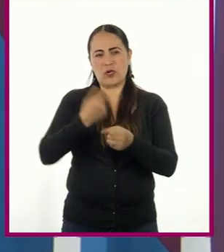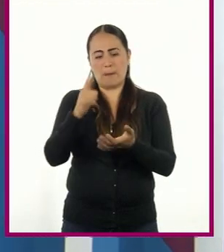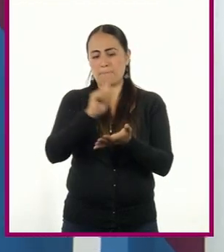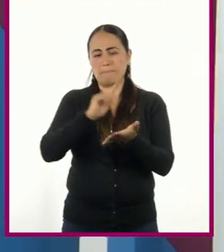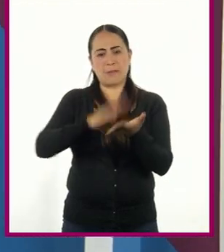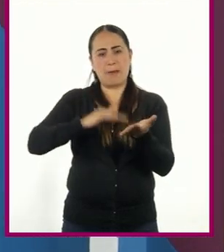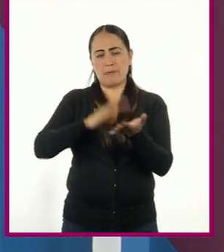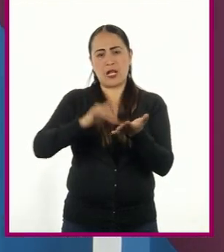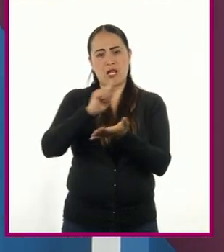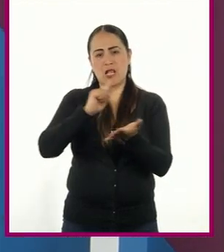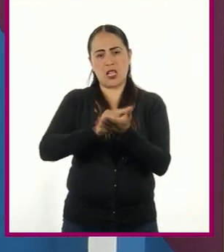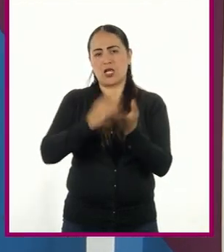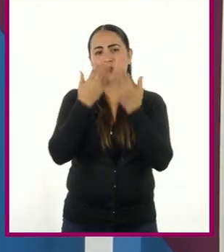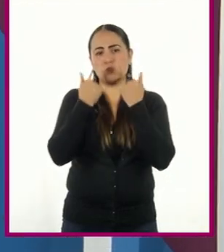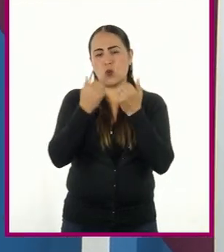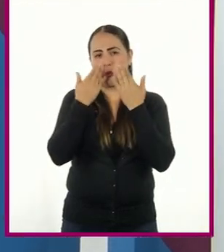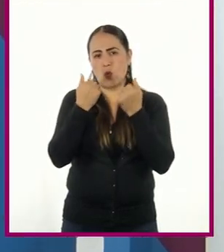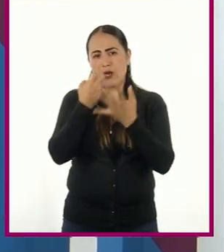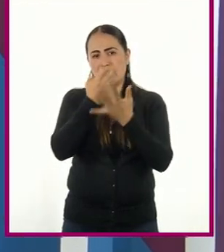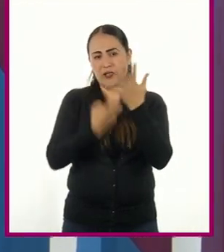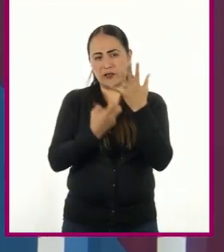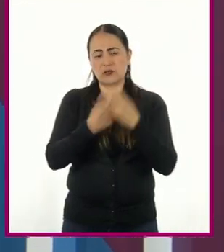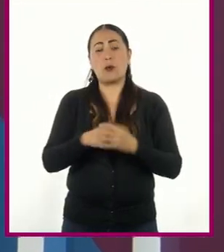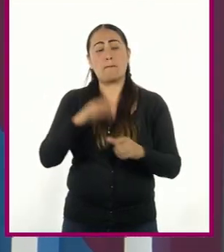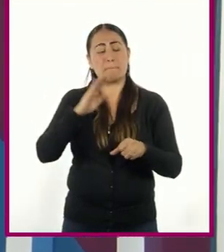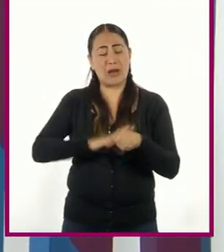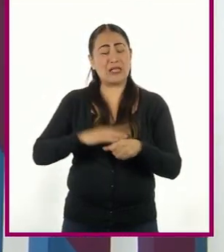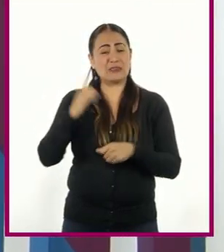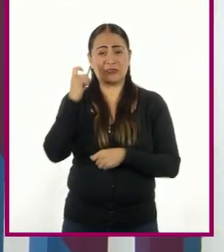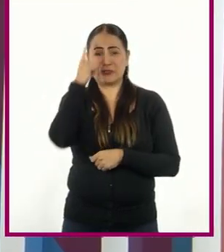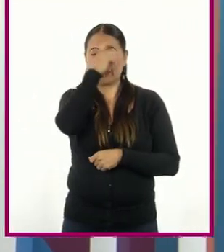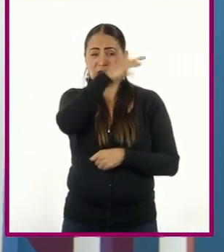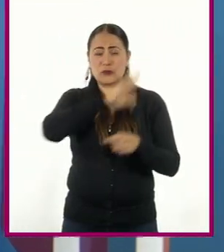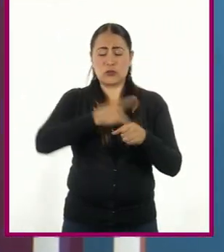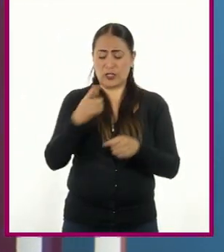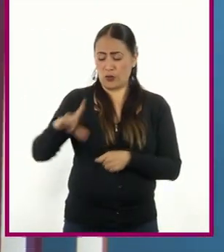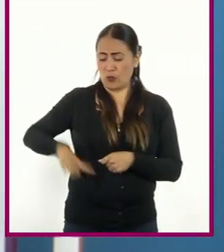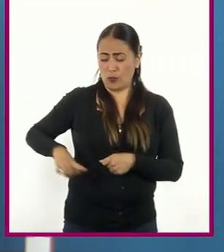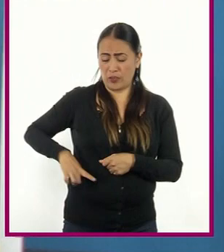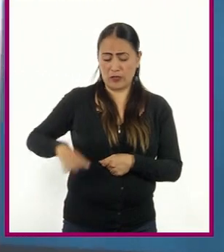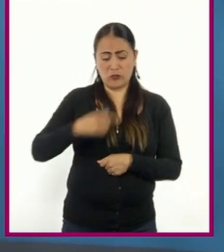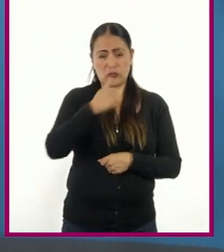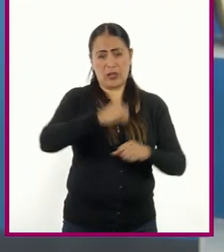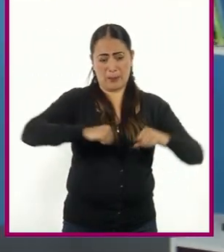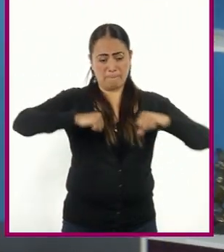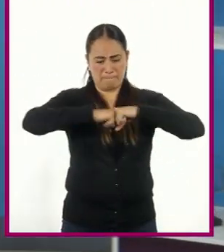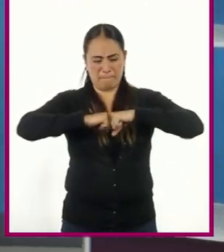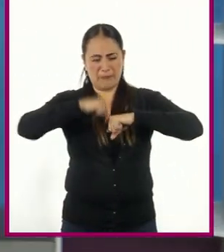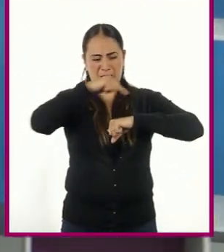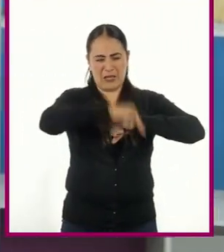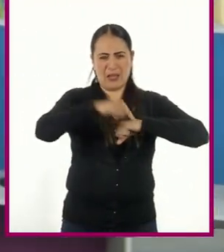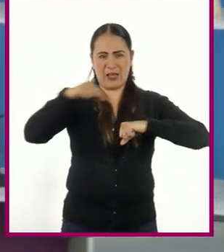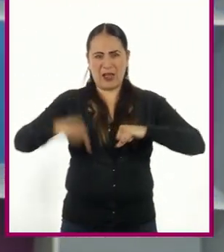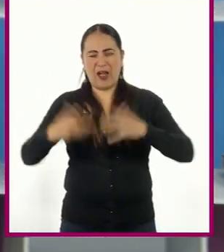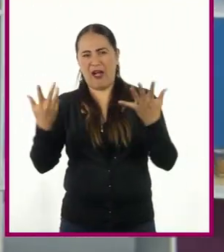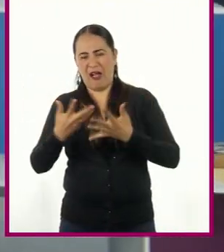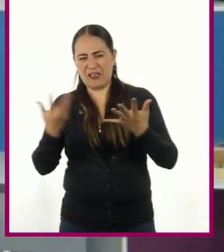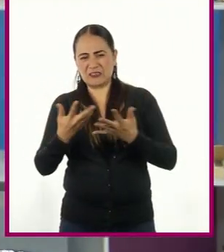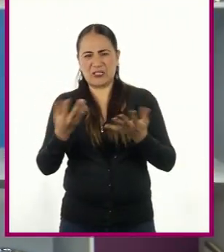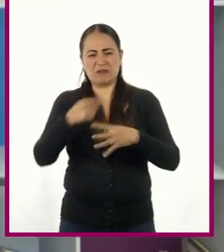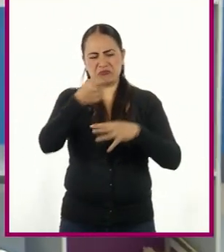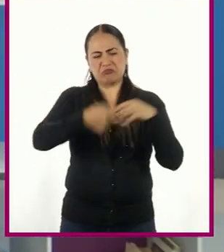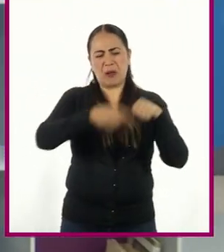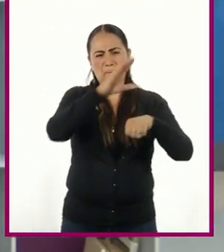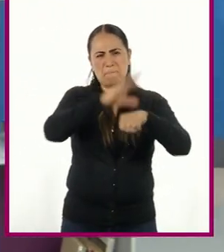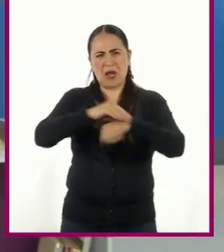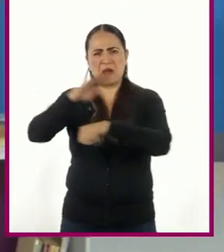que atraviesan. Esto se profundiza aún más cuando los gobiernos de esos países estimulan prácticas intolerantes y hasta agresivas contra los